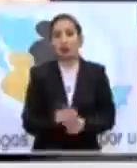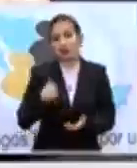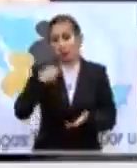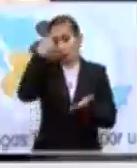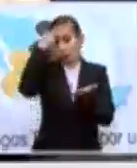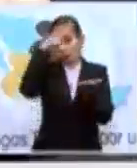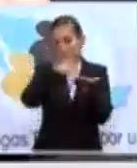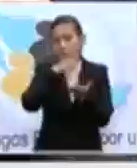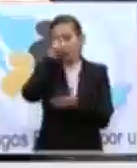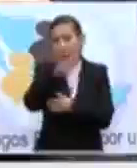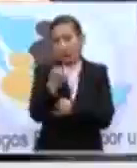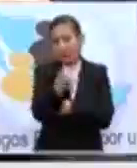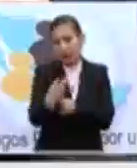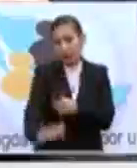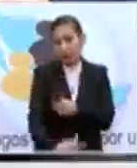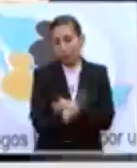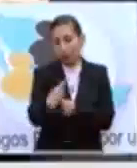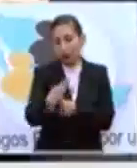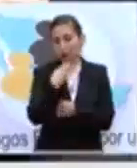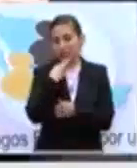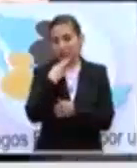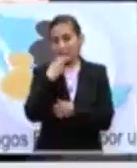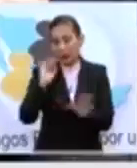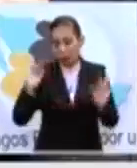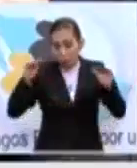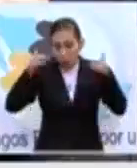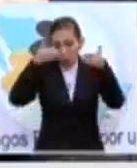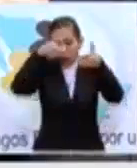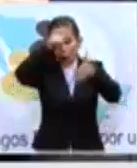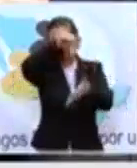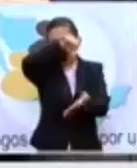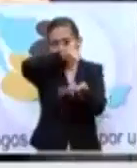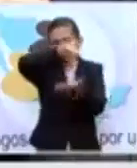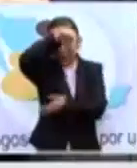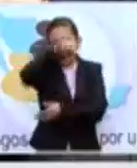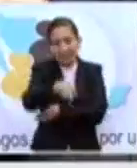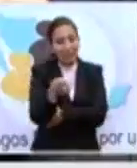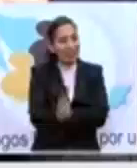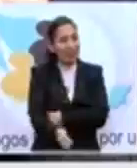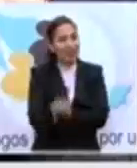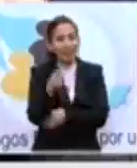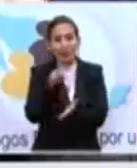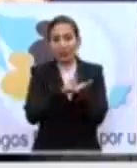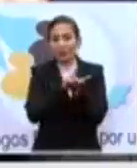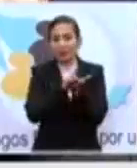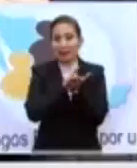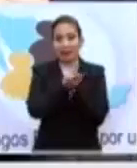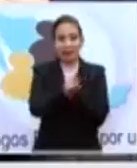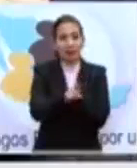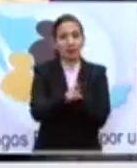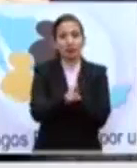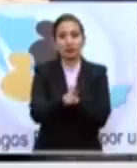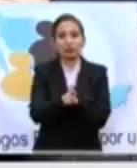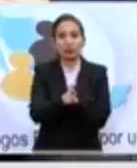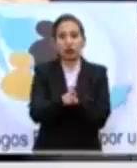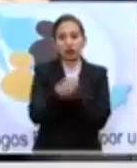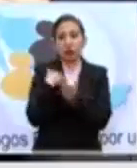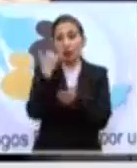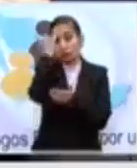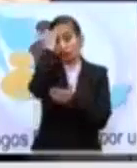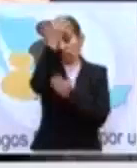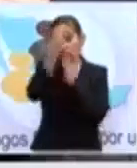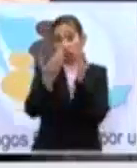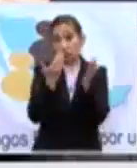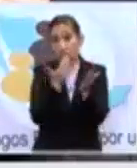Creo yo que justamente esta pregunta nos permite ir al centro de lo que tal vez le da sentido a los derechos que ha